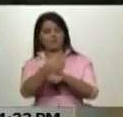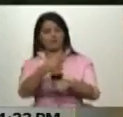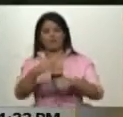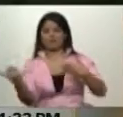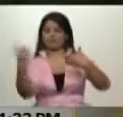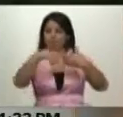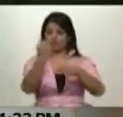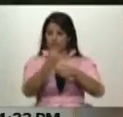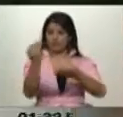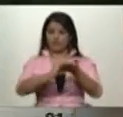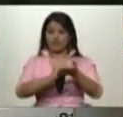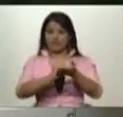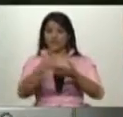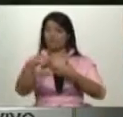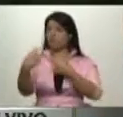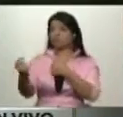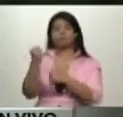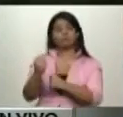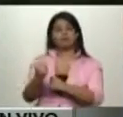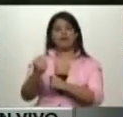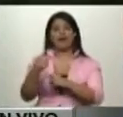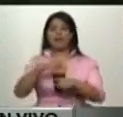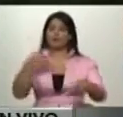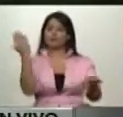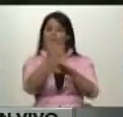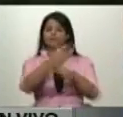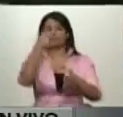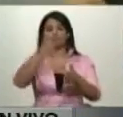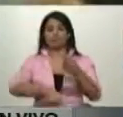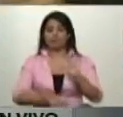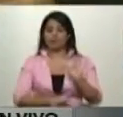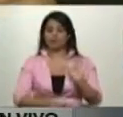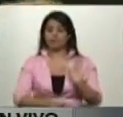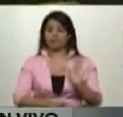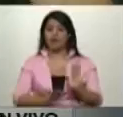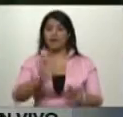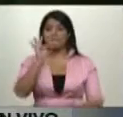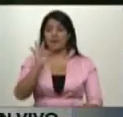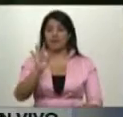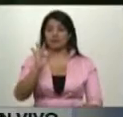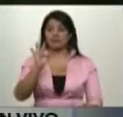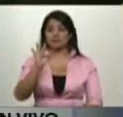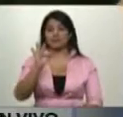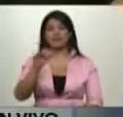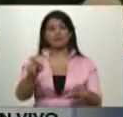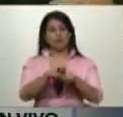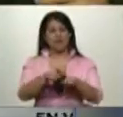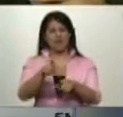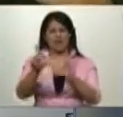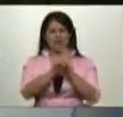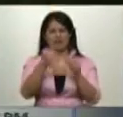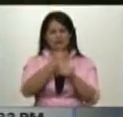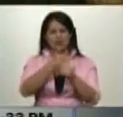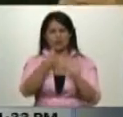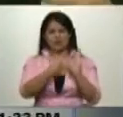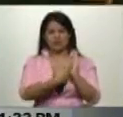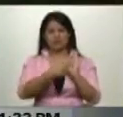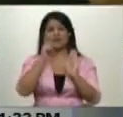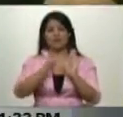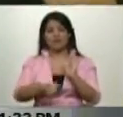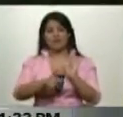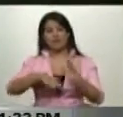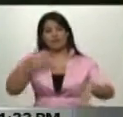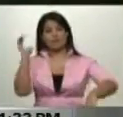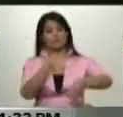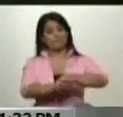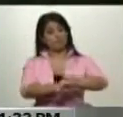de la situación jurídica infringida. E incluso está presente, como lo dice la propia Ley del Trabajo, el arresto